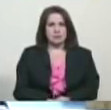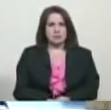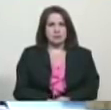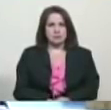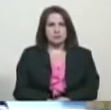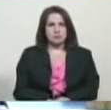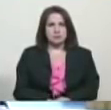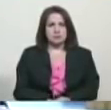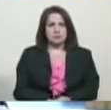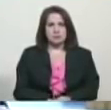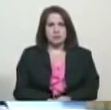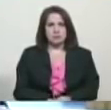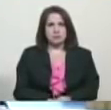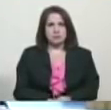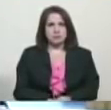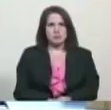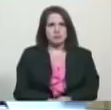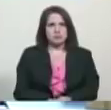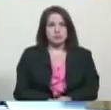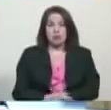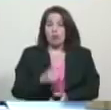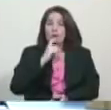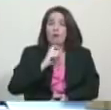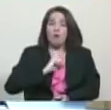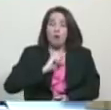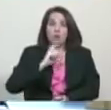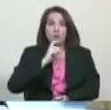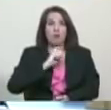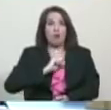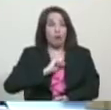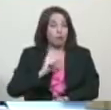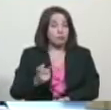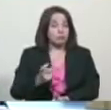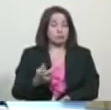palabras, las declaraciones, un festín de odio contra Venezuela.